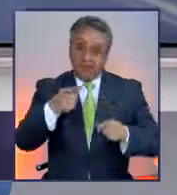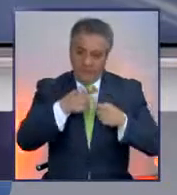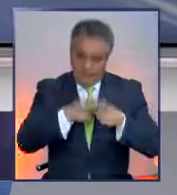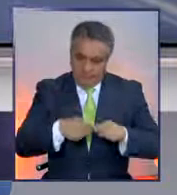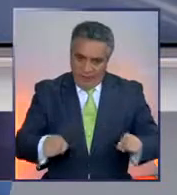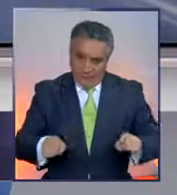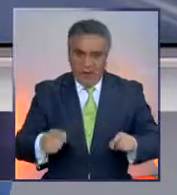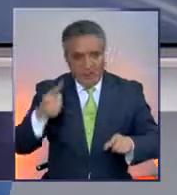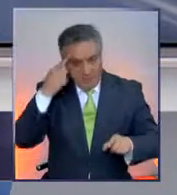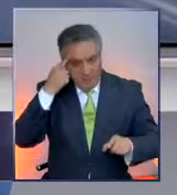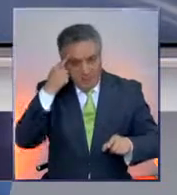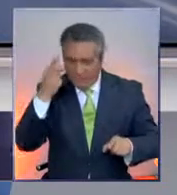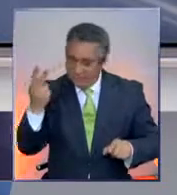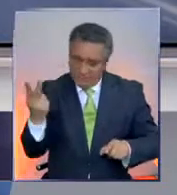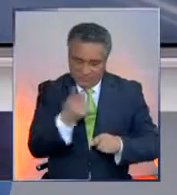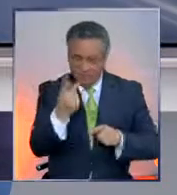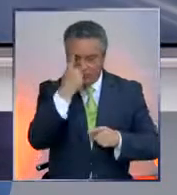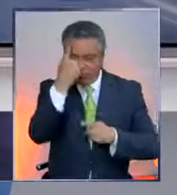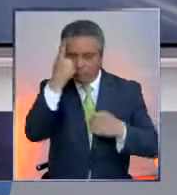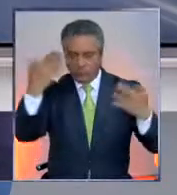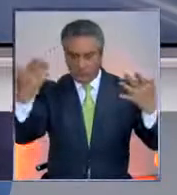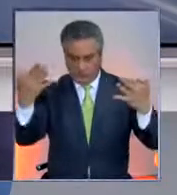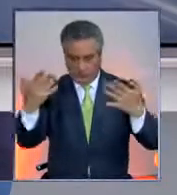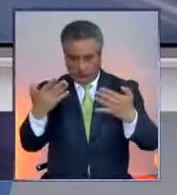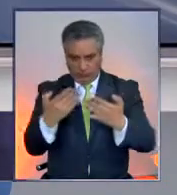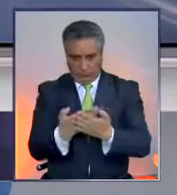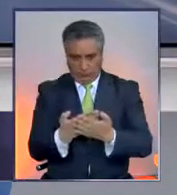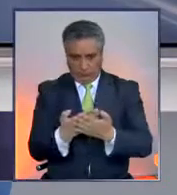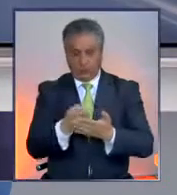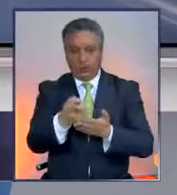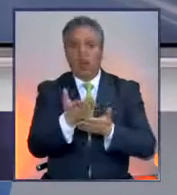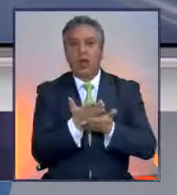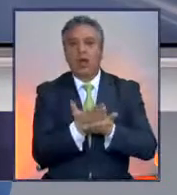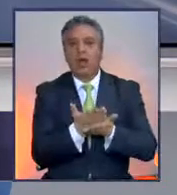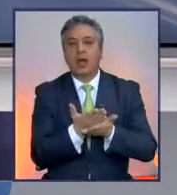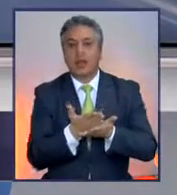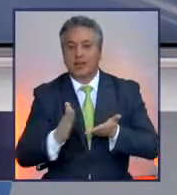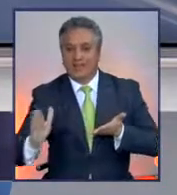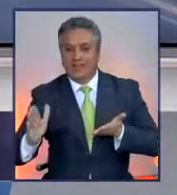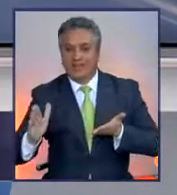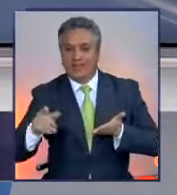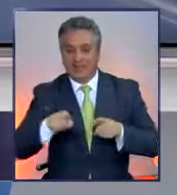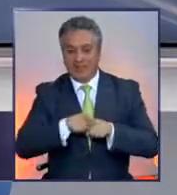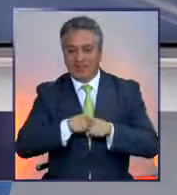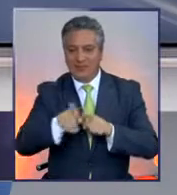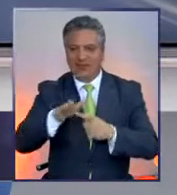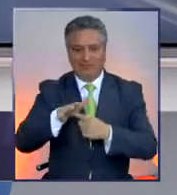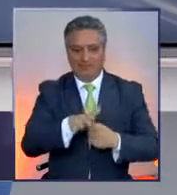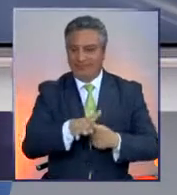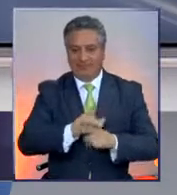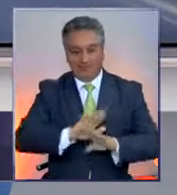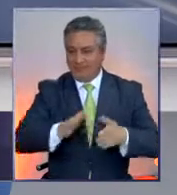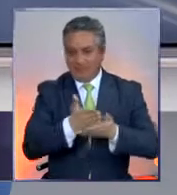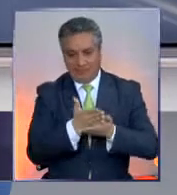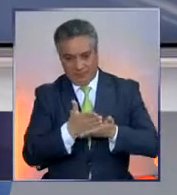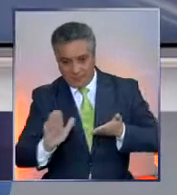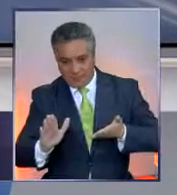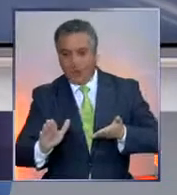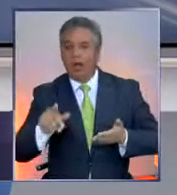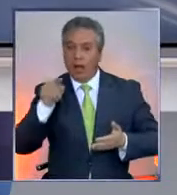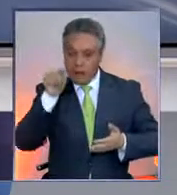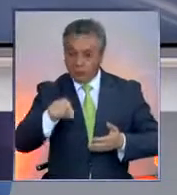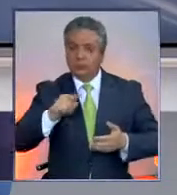hacer una sola tabla y de esa manera eliminar esta inequidad de género. De la edad de jubilación solo se indica que se hará un